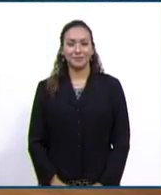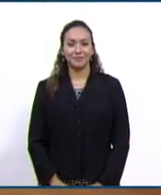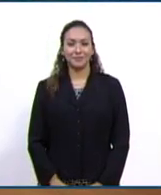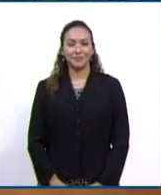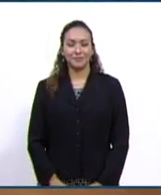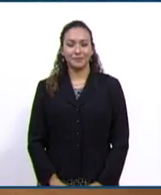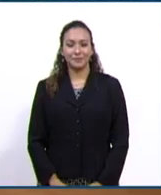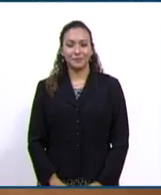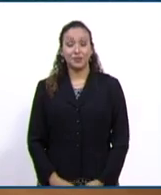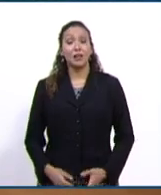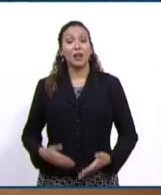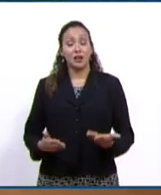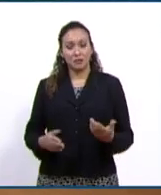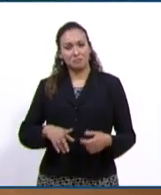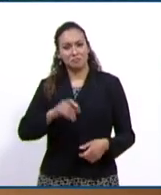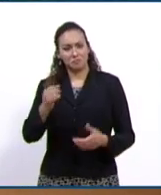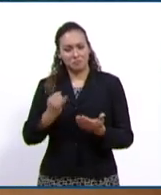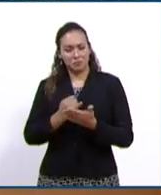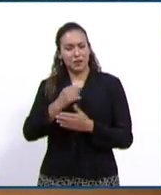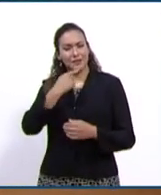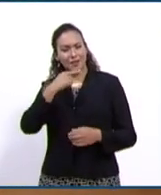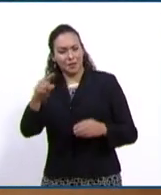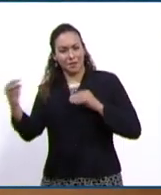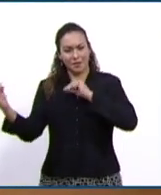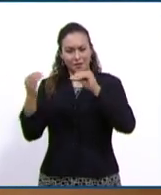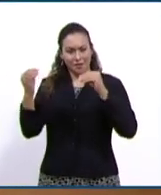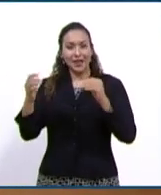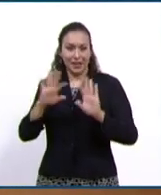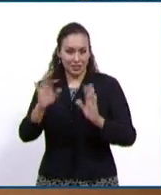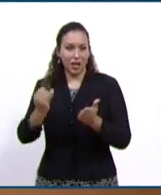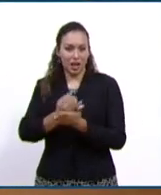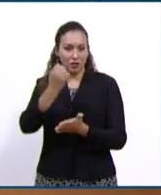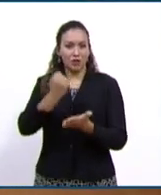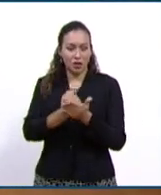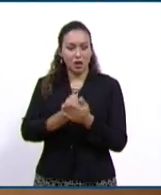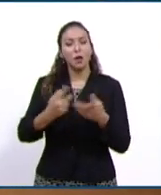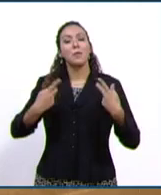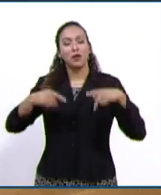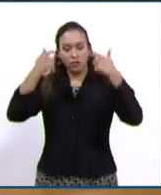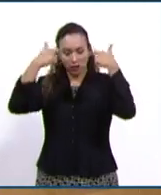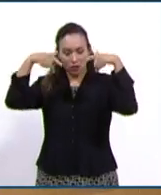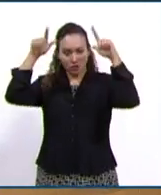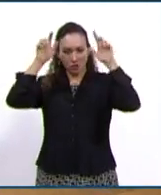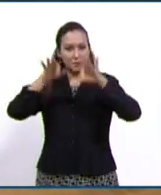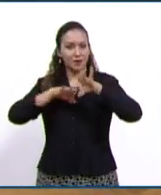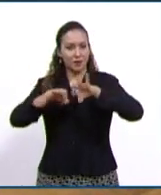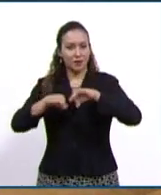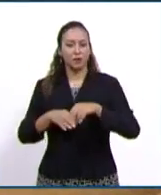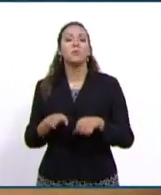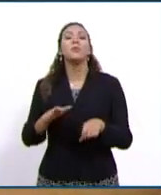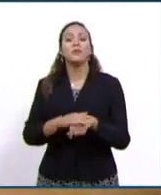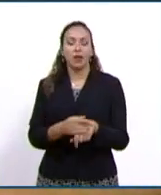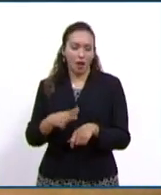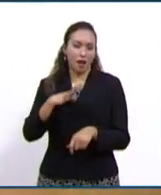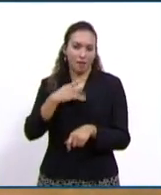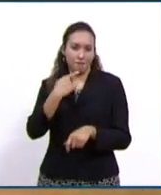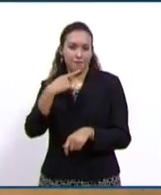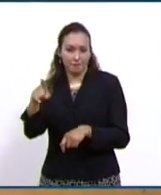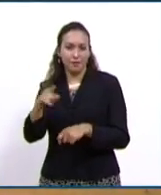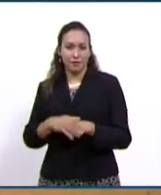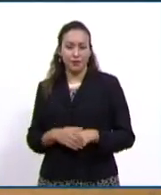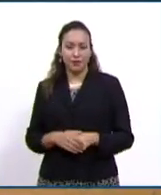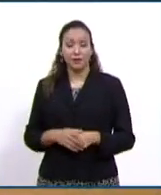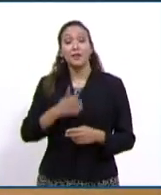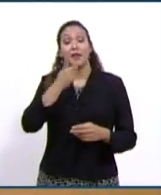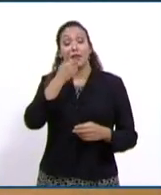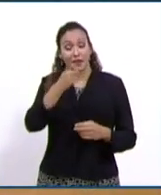Y al resolver un amparo promovido por 4 elementos de la Secretaría de Marina, esto en contra de la sentencia de apelación, en la que se determinó que